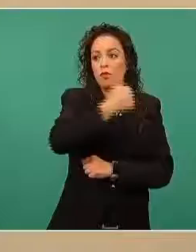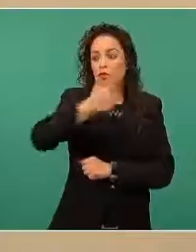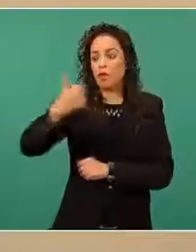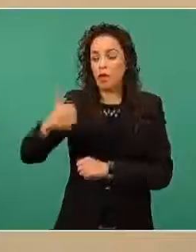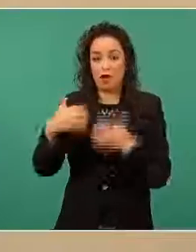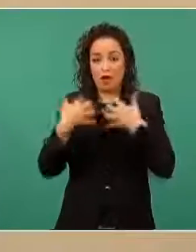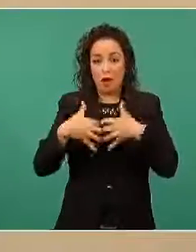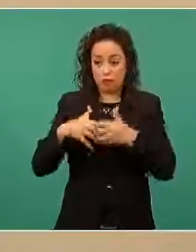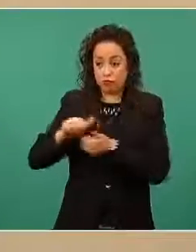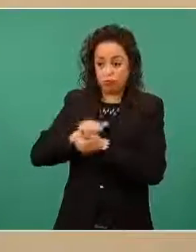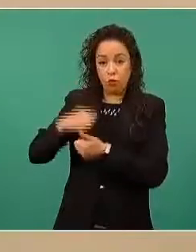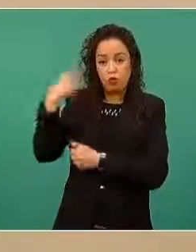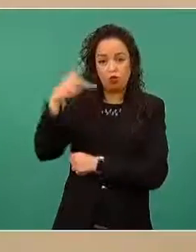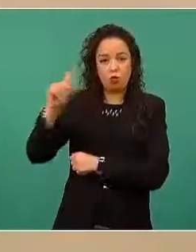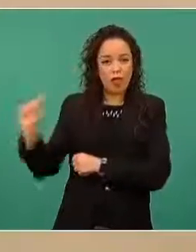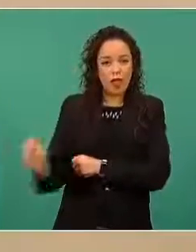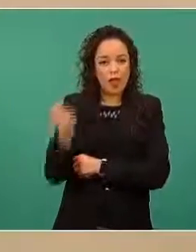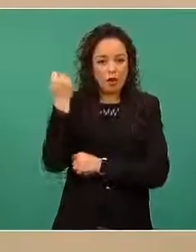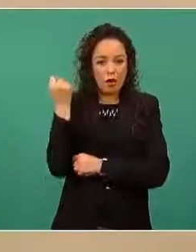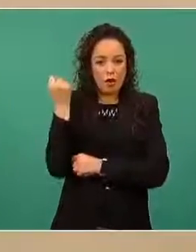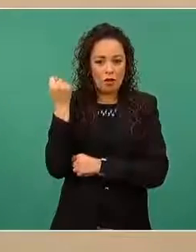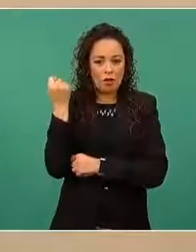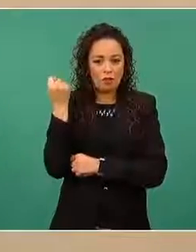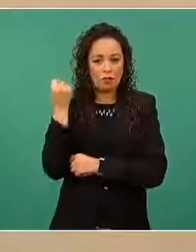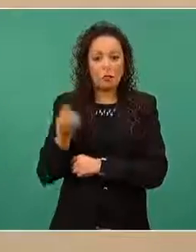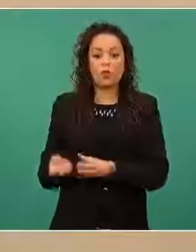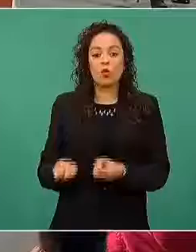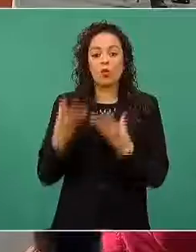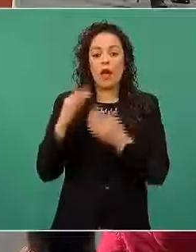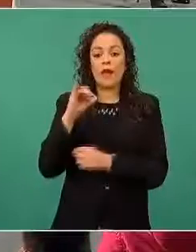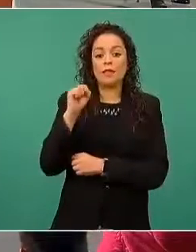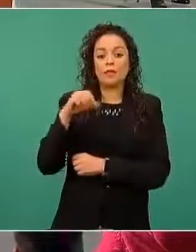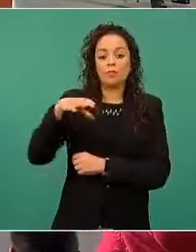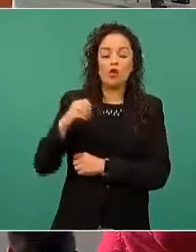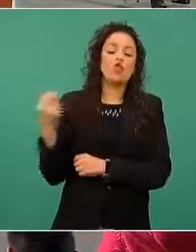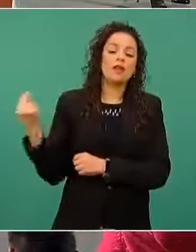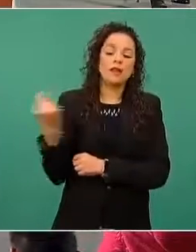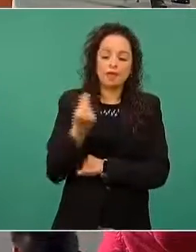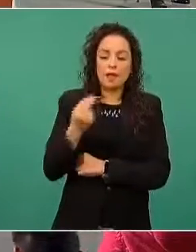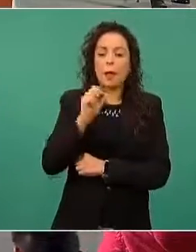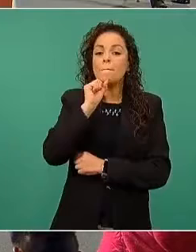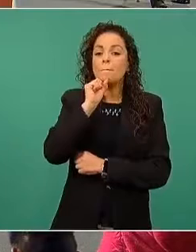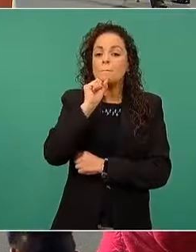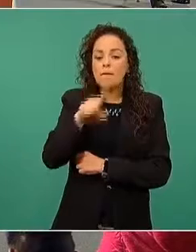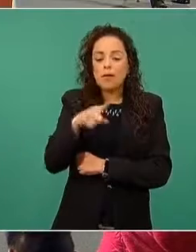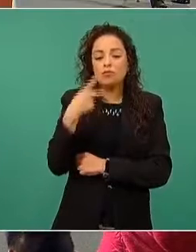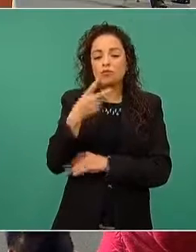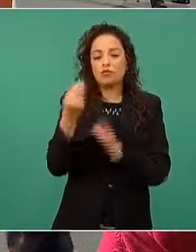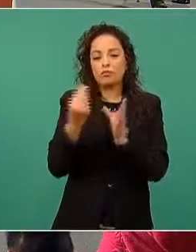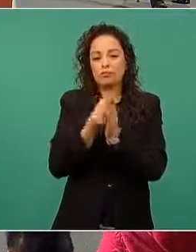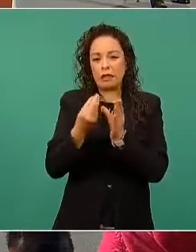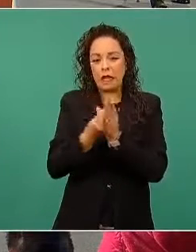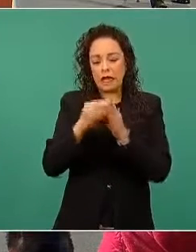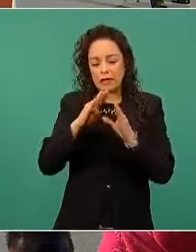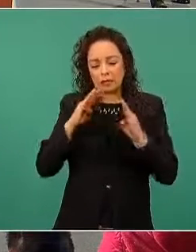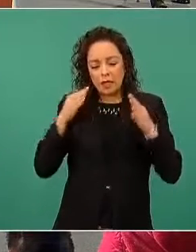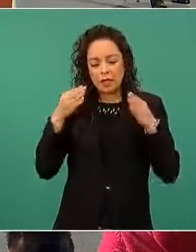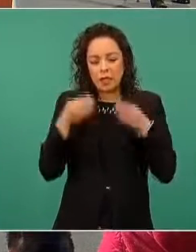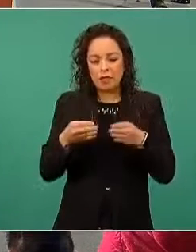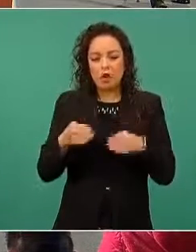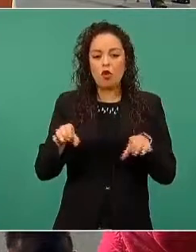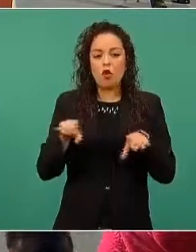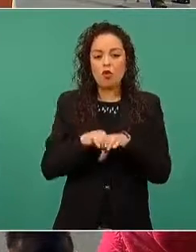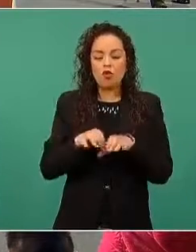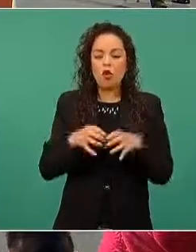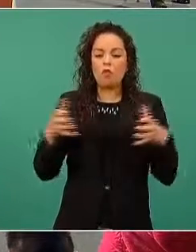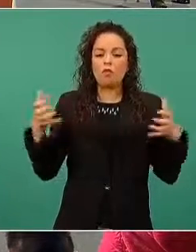refinería, cuánto crudo istmo se necesita de acuerdo también a la especificación para procesar